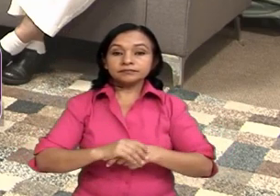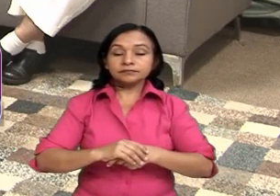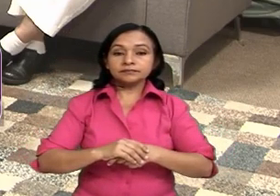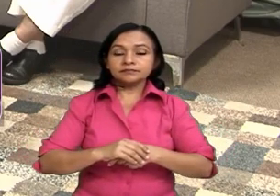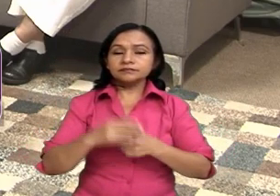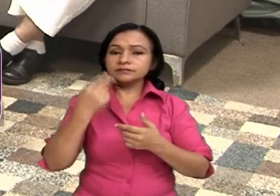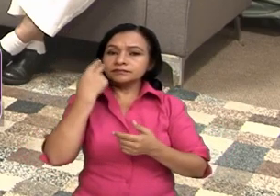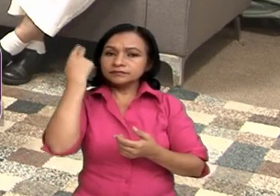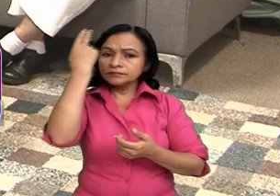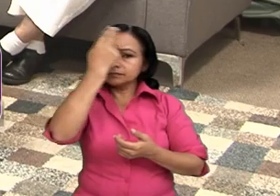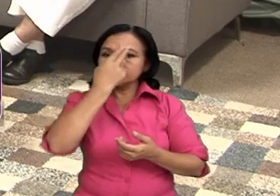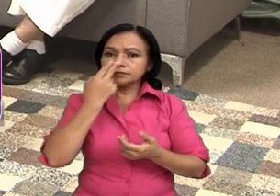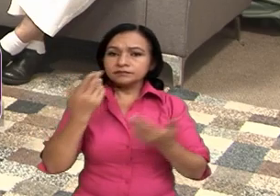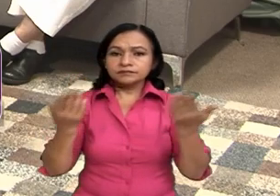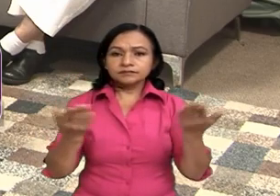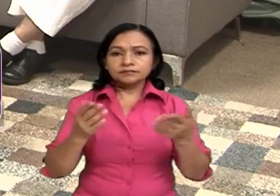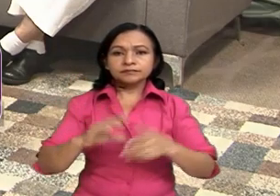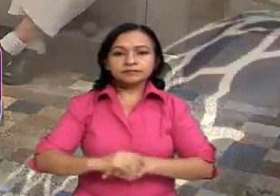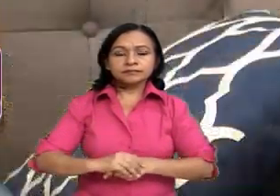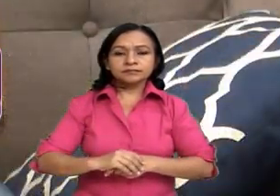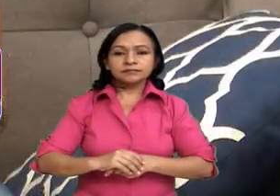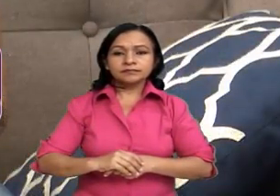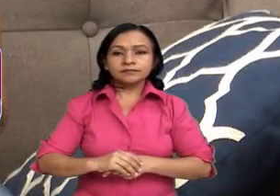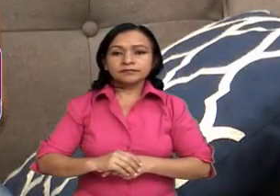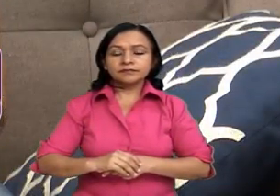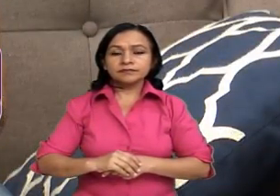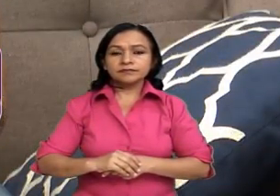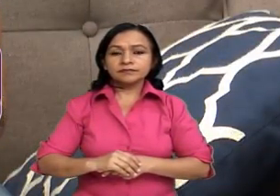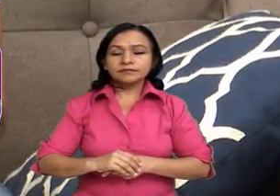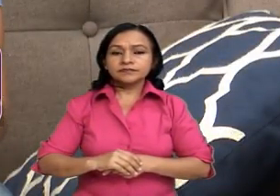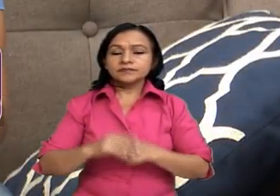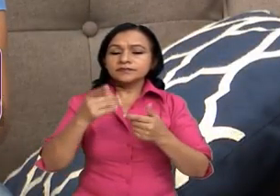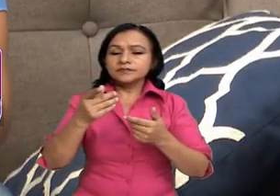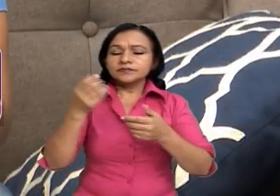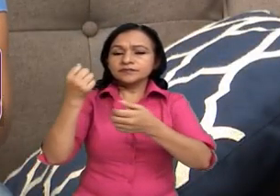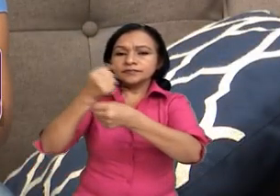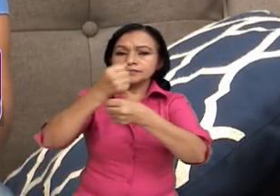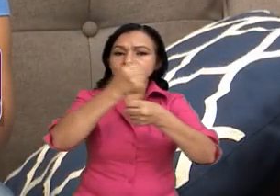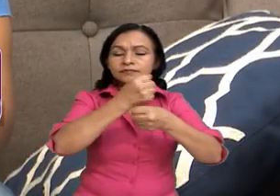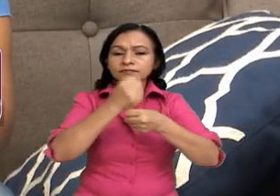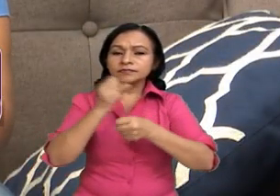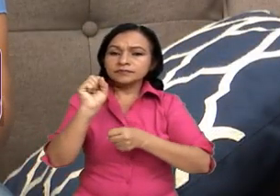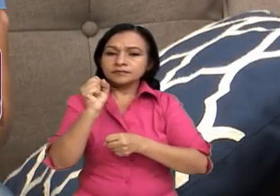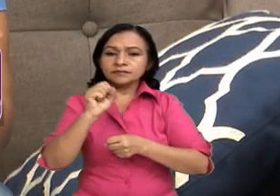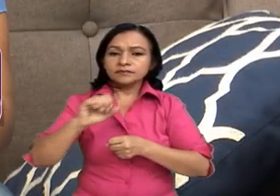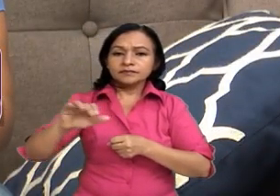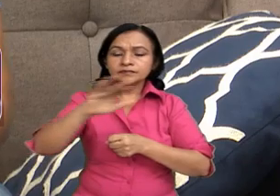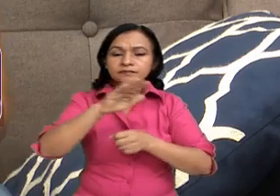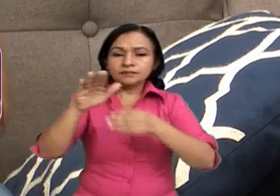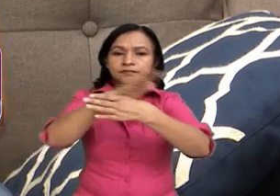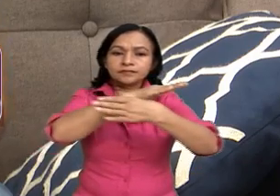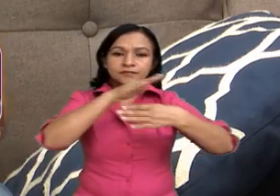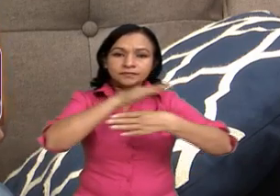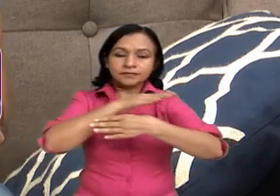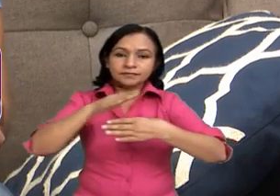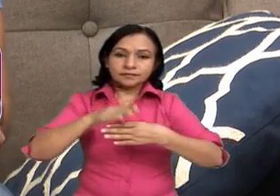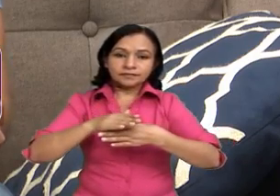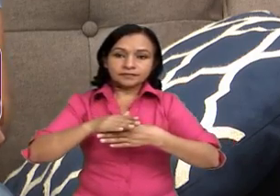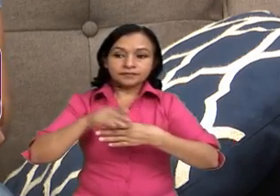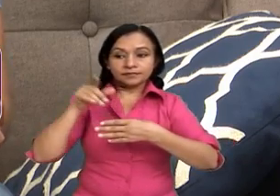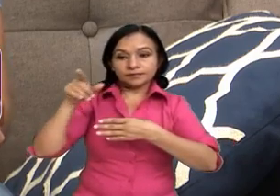quiero preguntar, y disculpe, ministra, dentro de los roles que la sociedad, y a partir de lo que la compañera